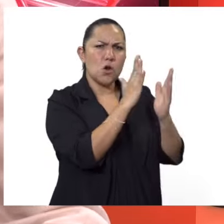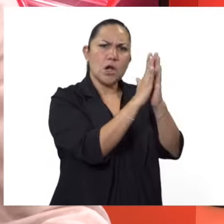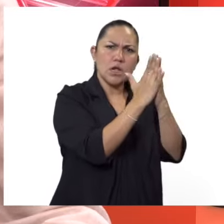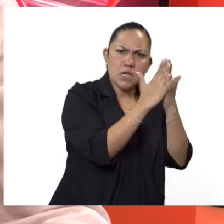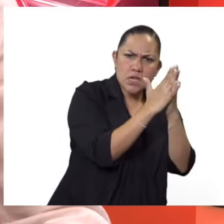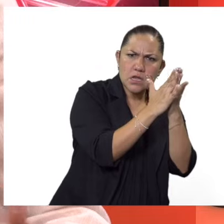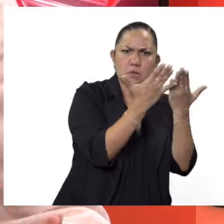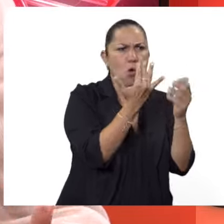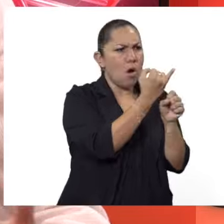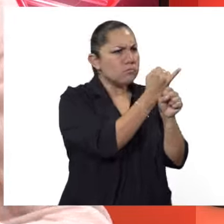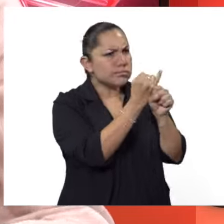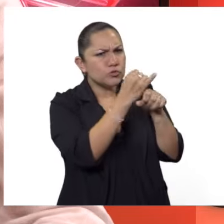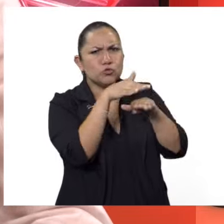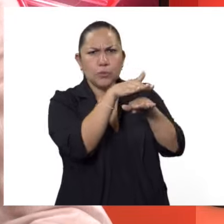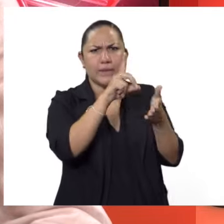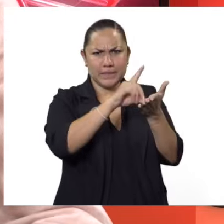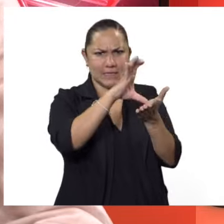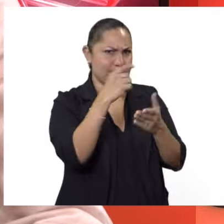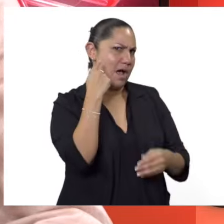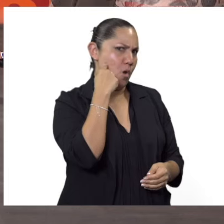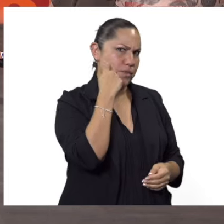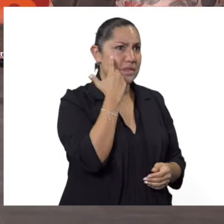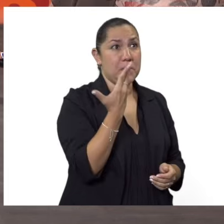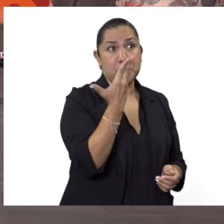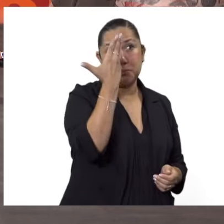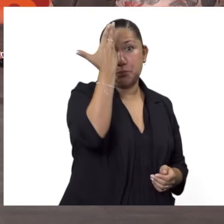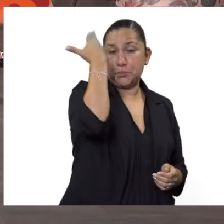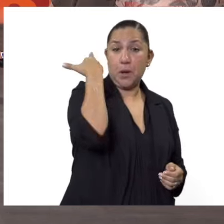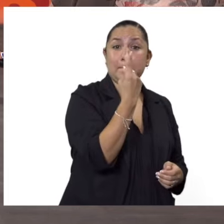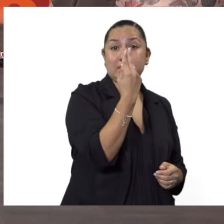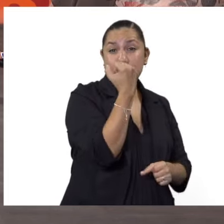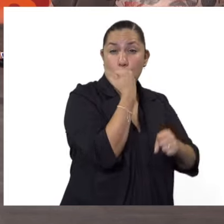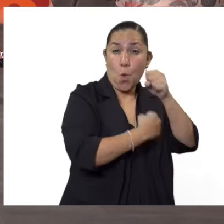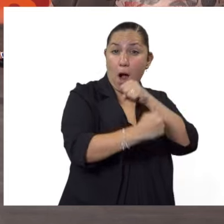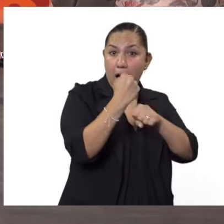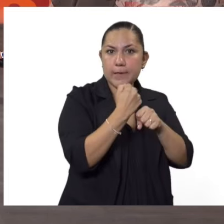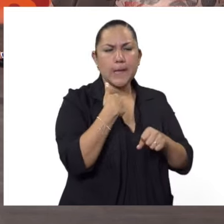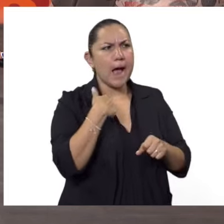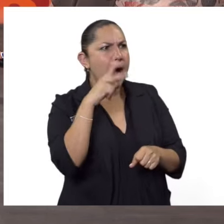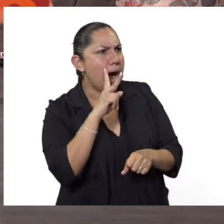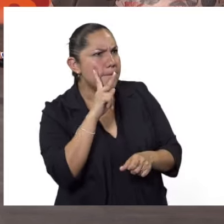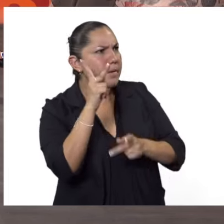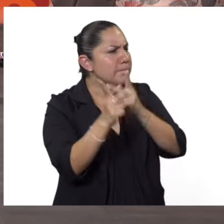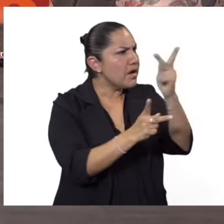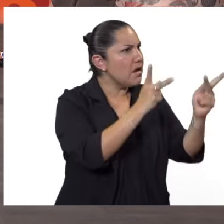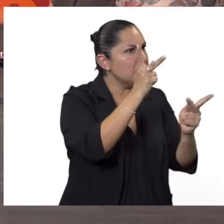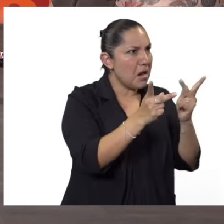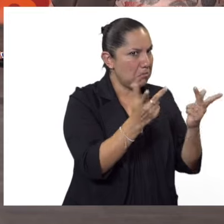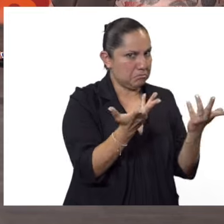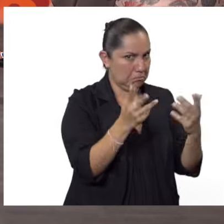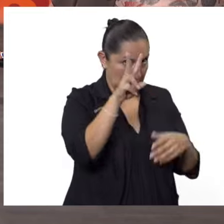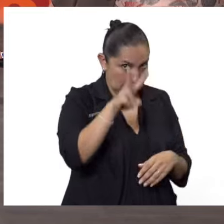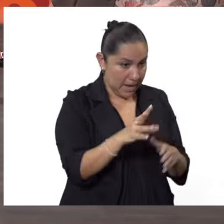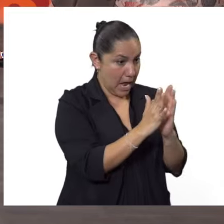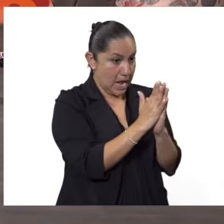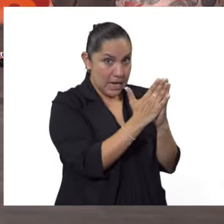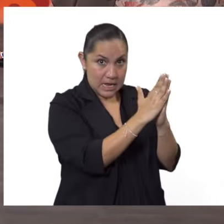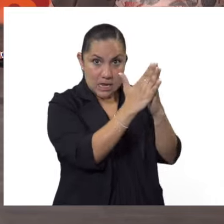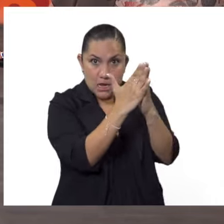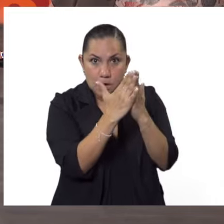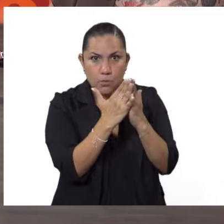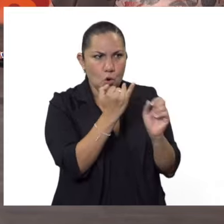los textos y literatura que había sobre de discapacidad auditiva hace 25 años eh Y hace 25 años no había eh